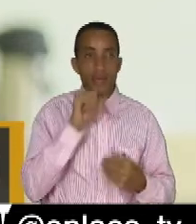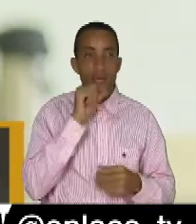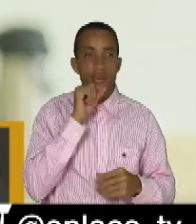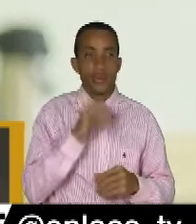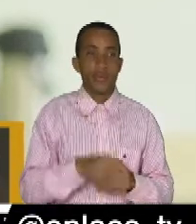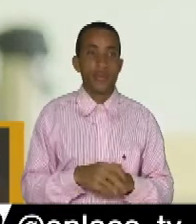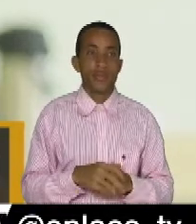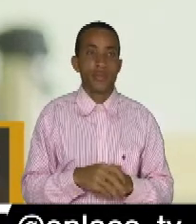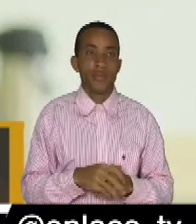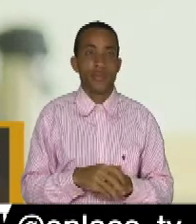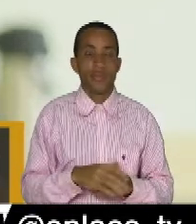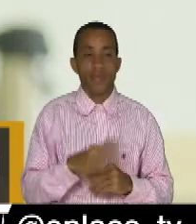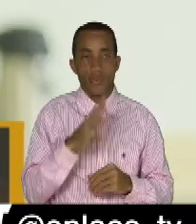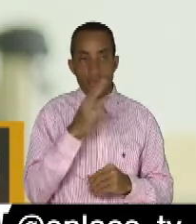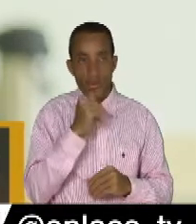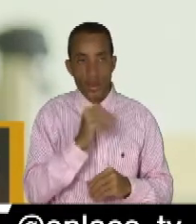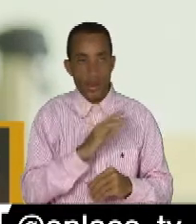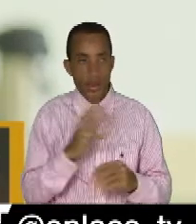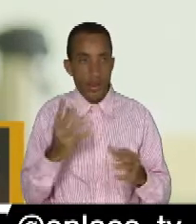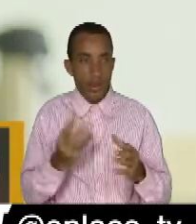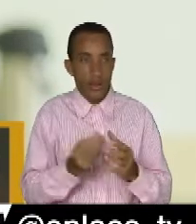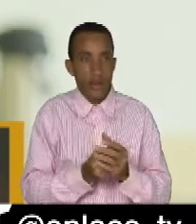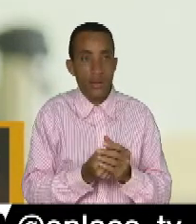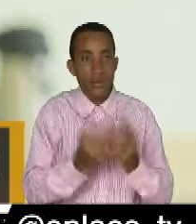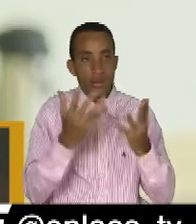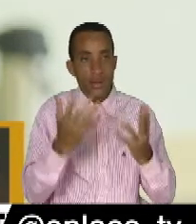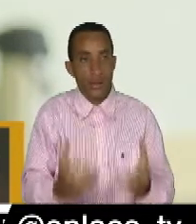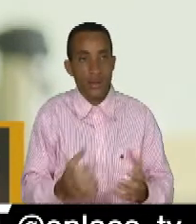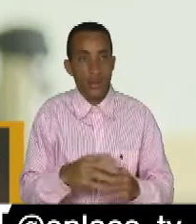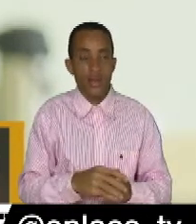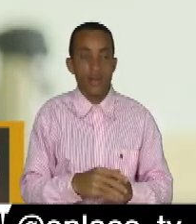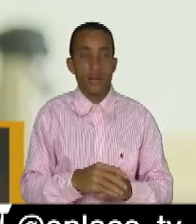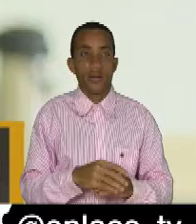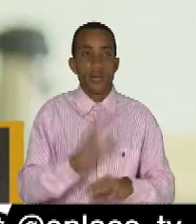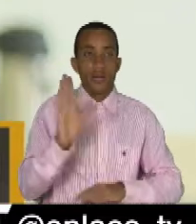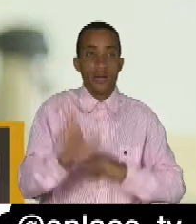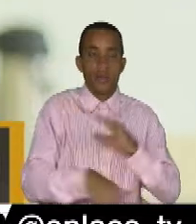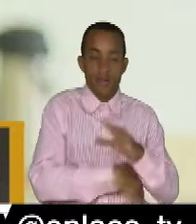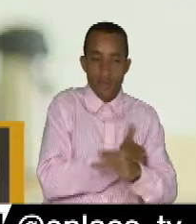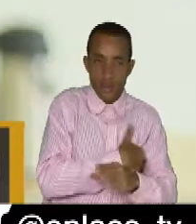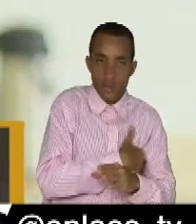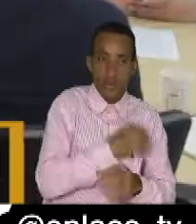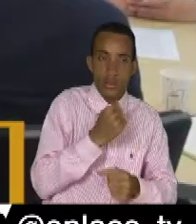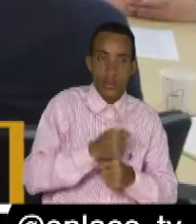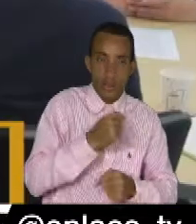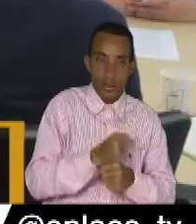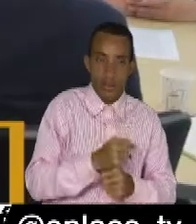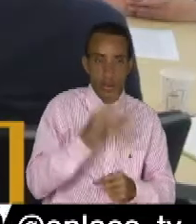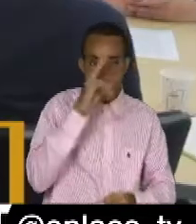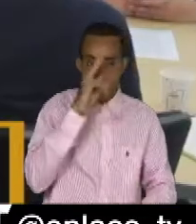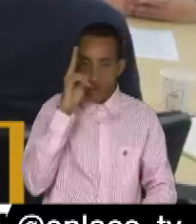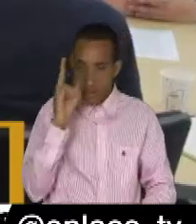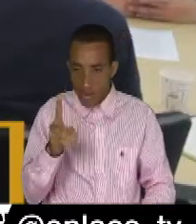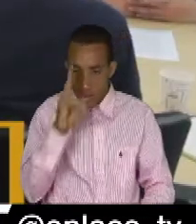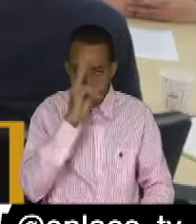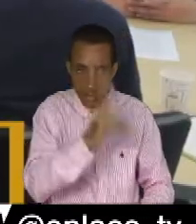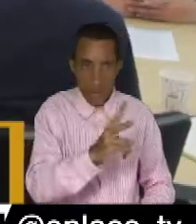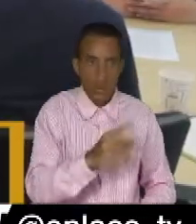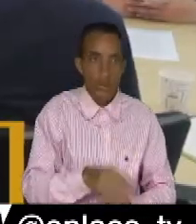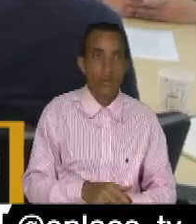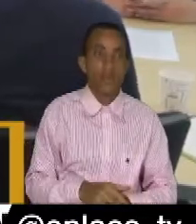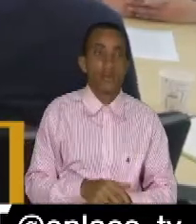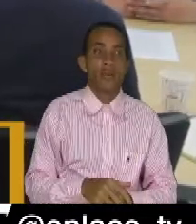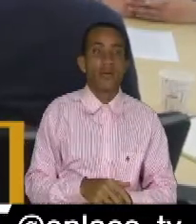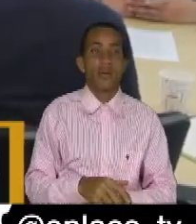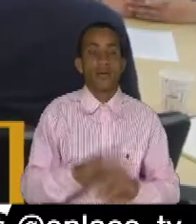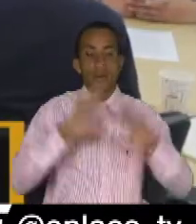pero no son parte de este municipio. Entonces queremos es que por medio del ministerio también sea que se respete este tema, de que sea el corregimiento del centro y